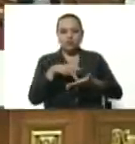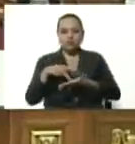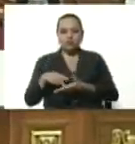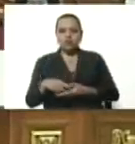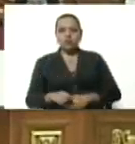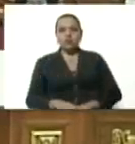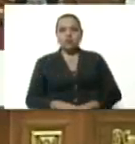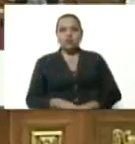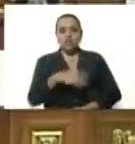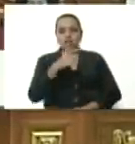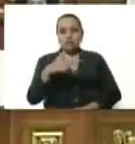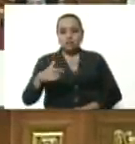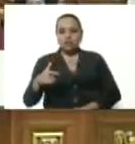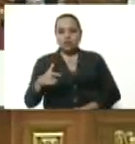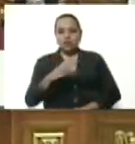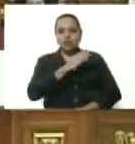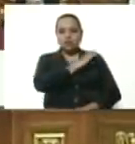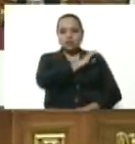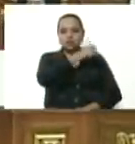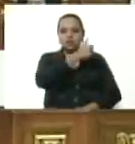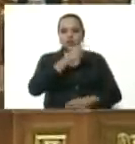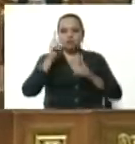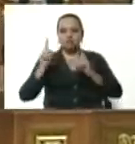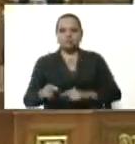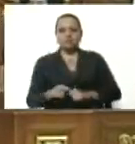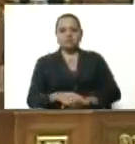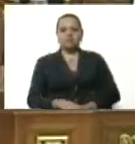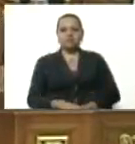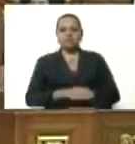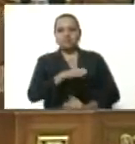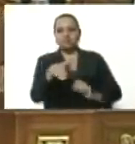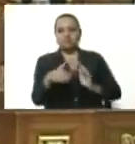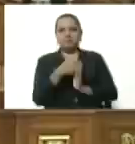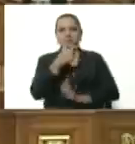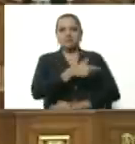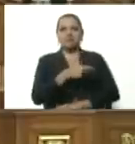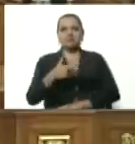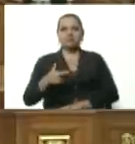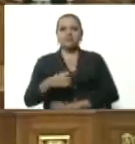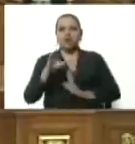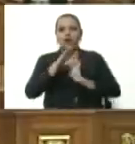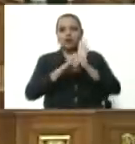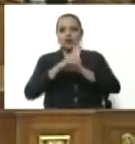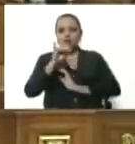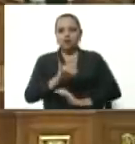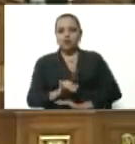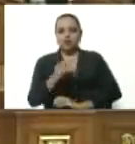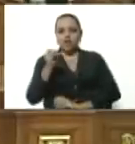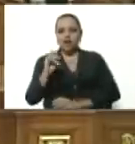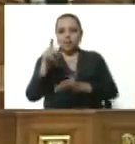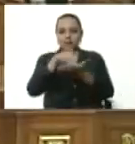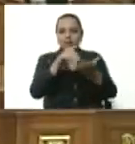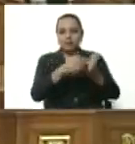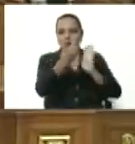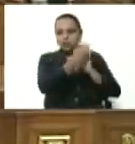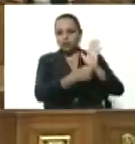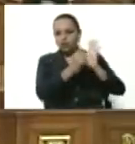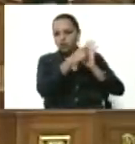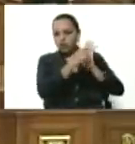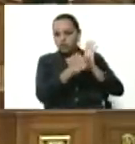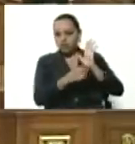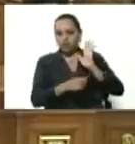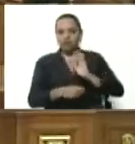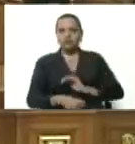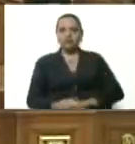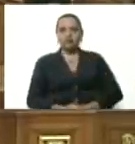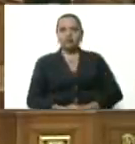los integrantes de la Junta Directiva, así como de los y las constituyentes que se señalan en lista anexa. El orden del día de